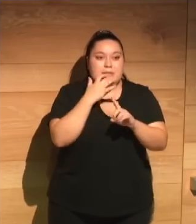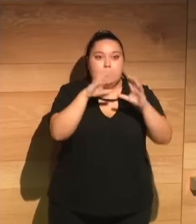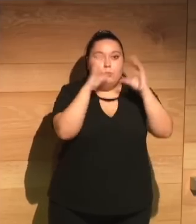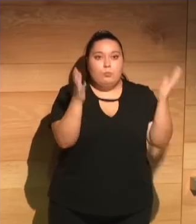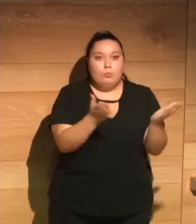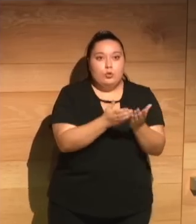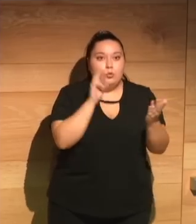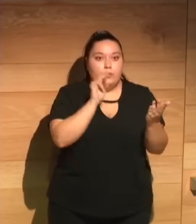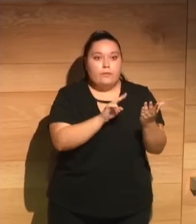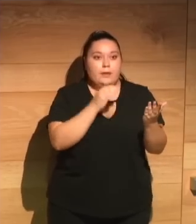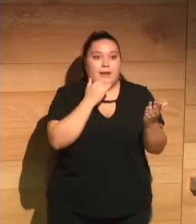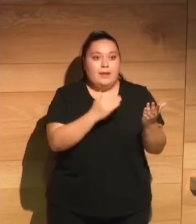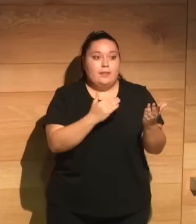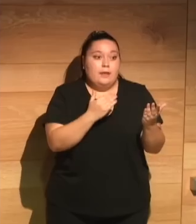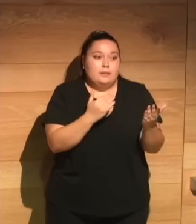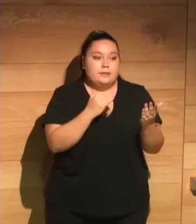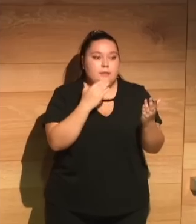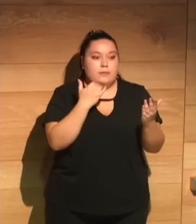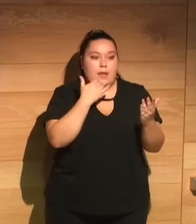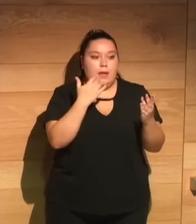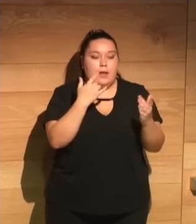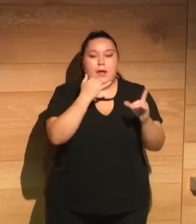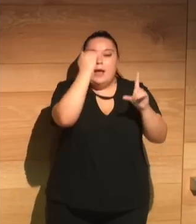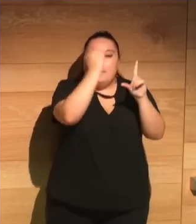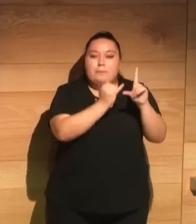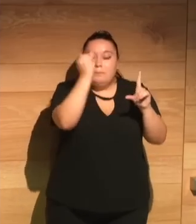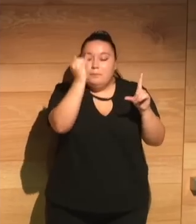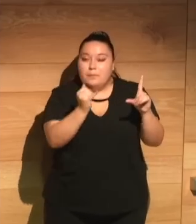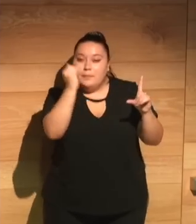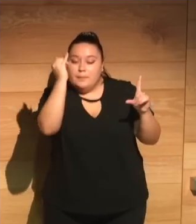un bastidor, y que ese bastidor tiene una serie de hilos